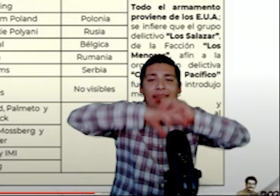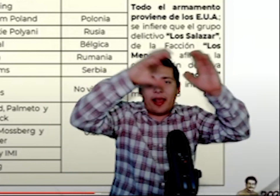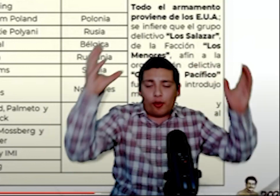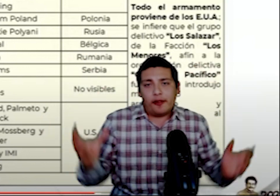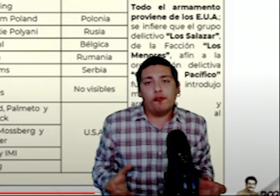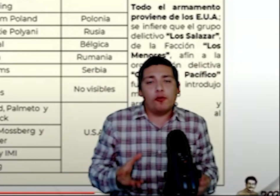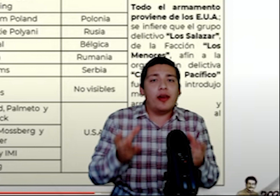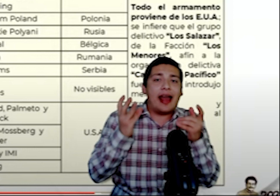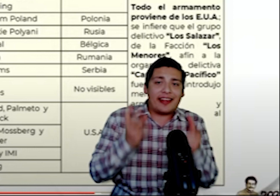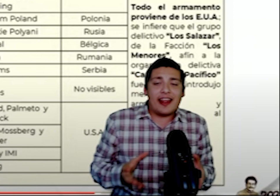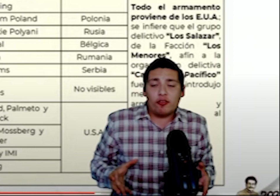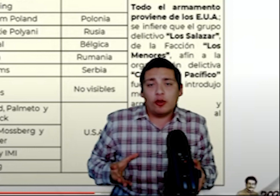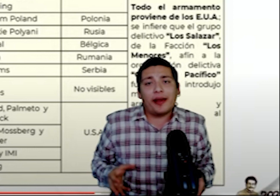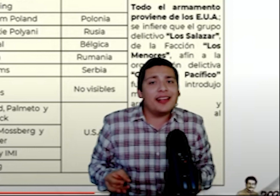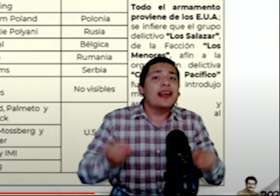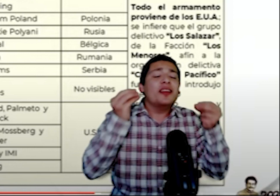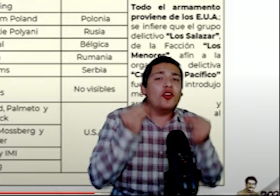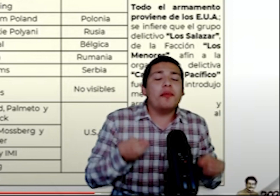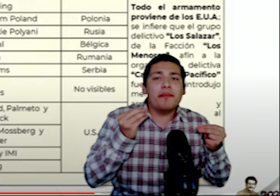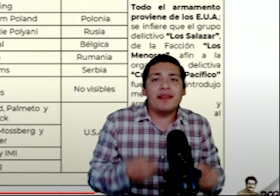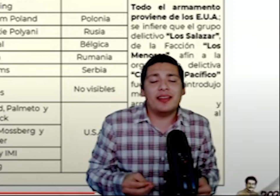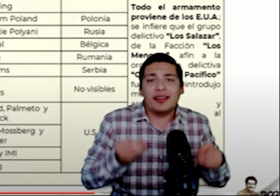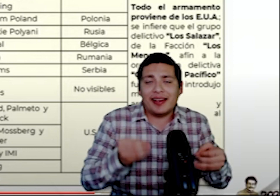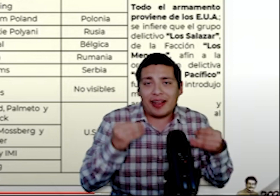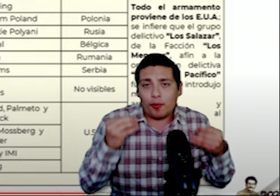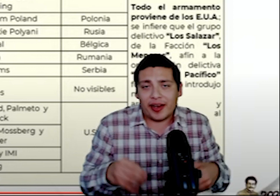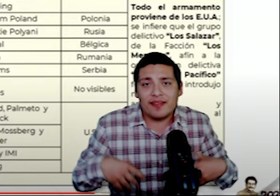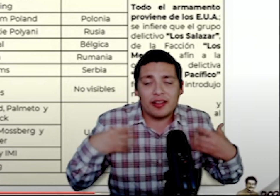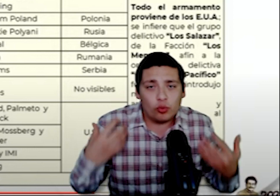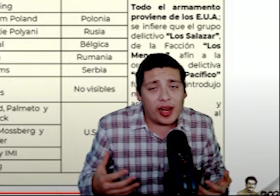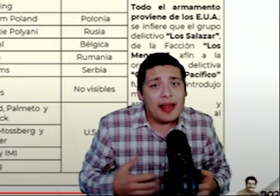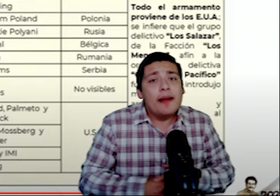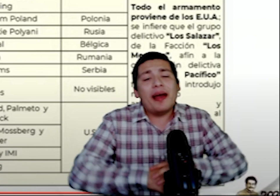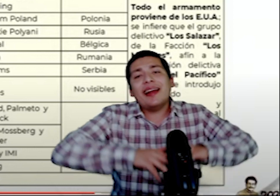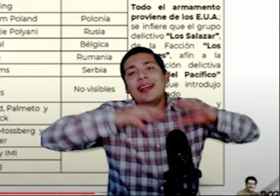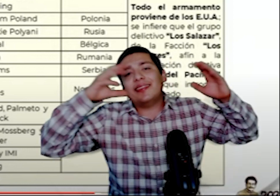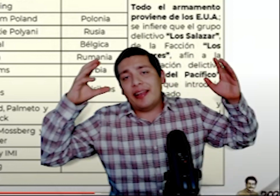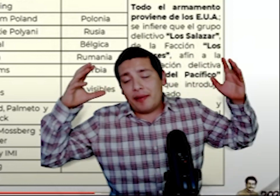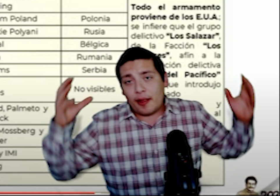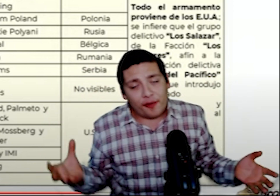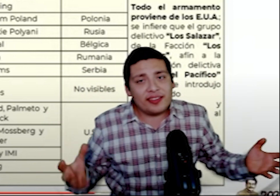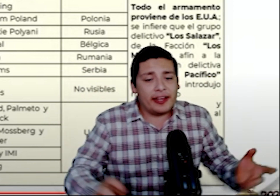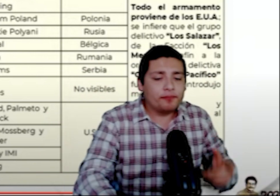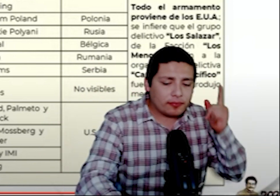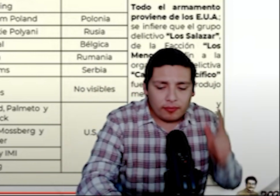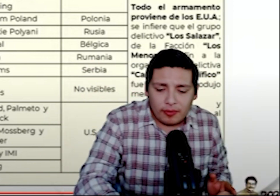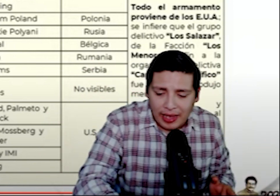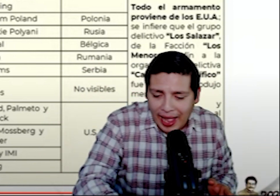oscuros alrededor del fútbol aquí en nuestro país, y obviamente se tiene que poner en cintura para que se